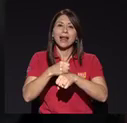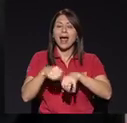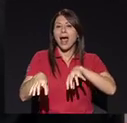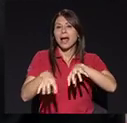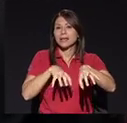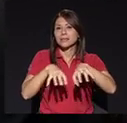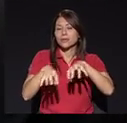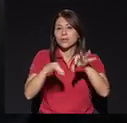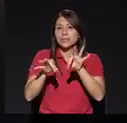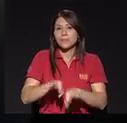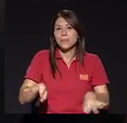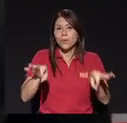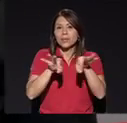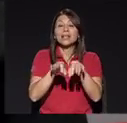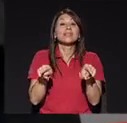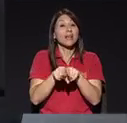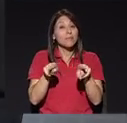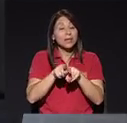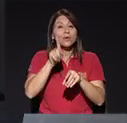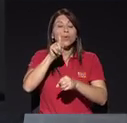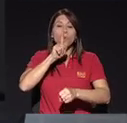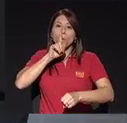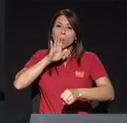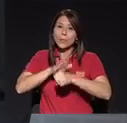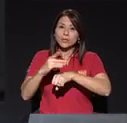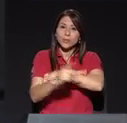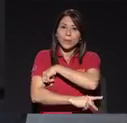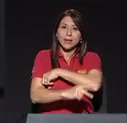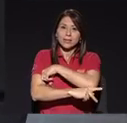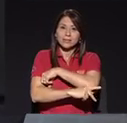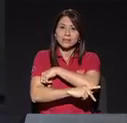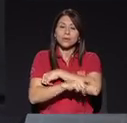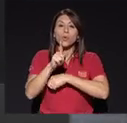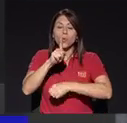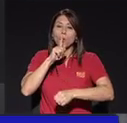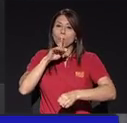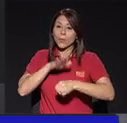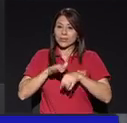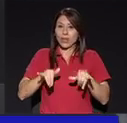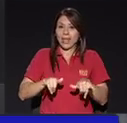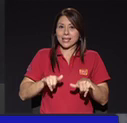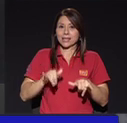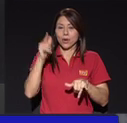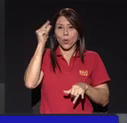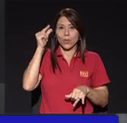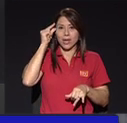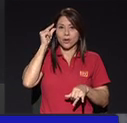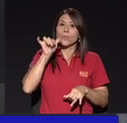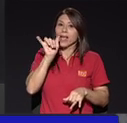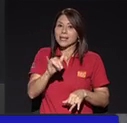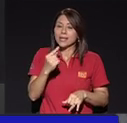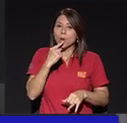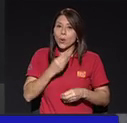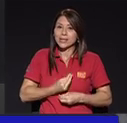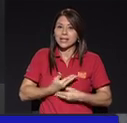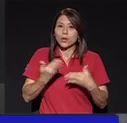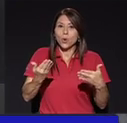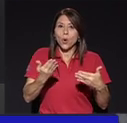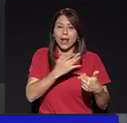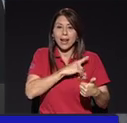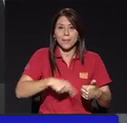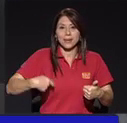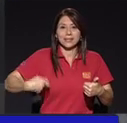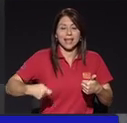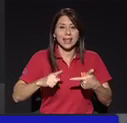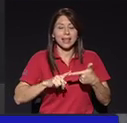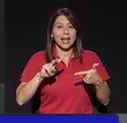acciones importantes, y también hay un compromiso país, un compromiso de este gobierno, por lo menos así lo externó tanto el presidente